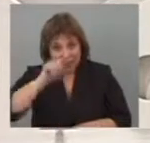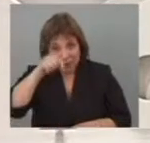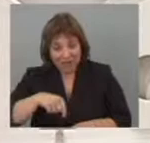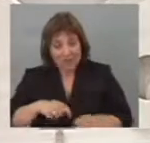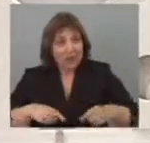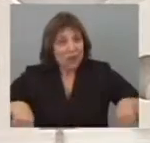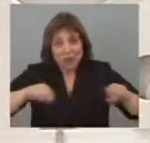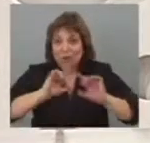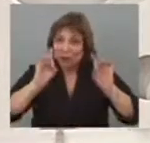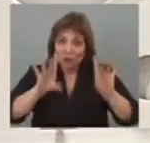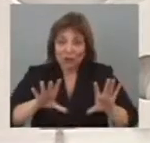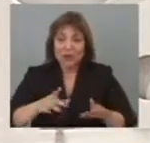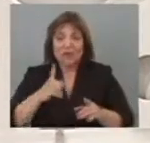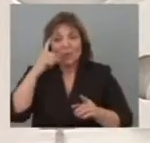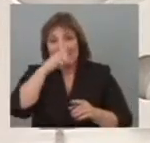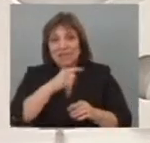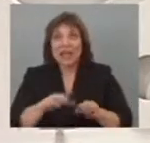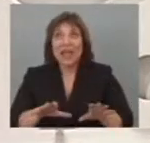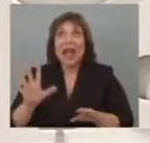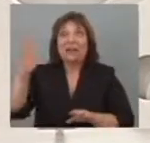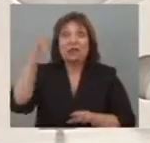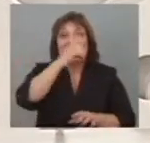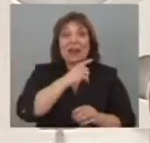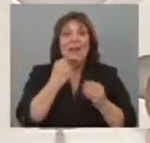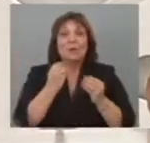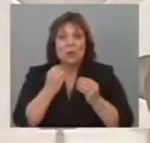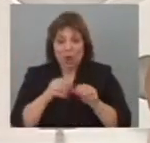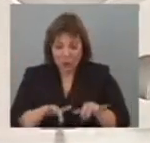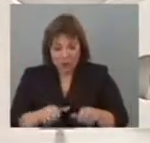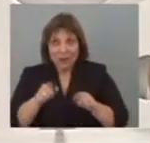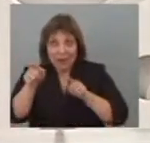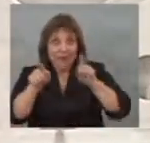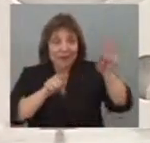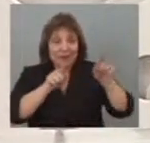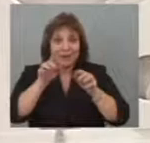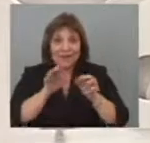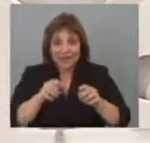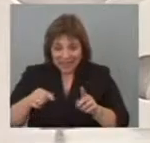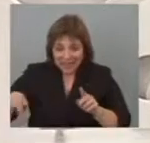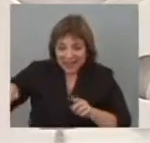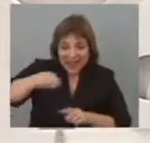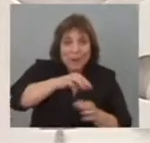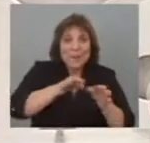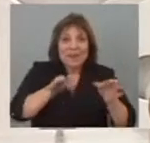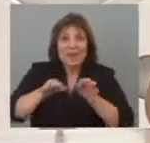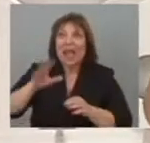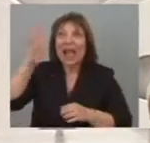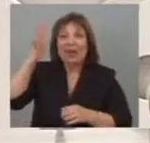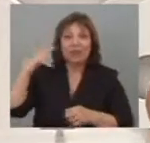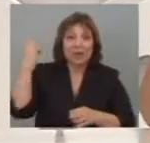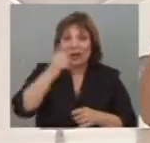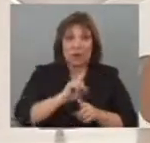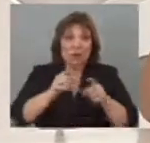una cuestión operativa es difícil su aplicación en el interior, por lo menos con las características, teniendo en cuenta que el radio a veces en algunas ciudades del interior no se